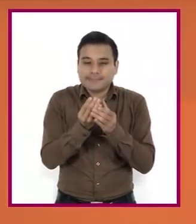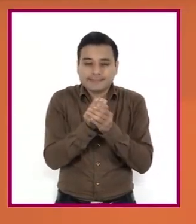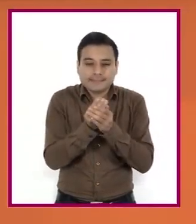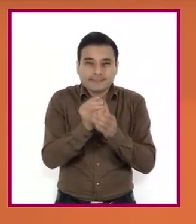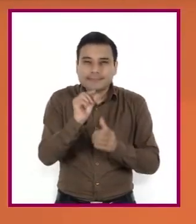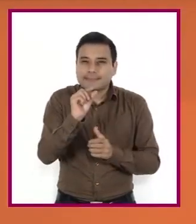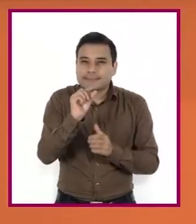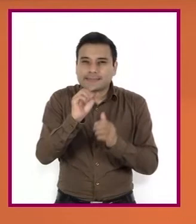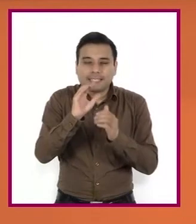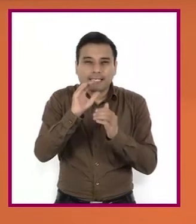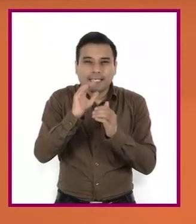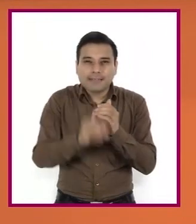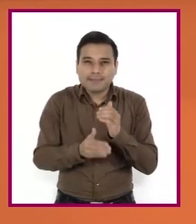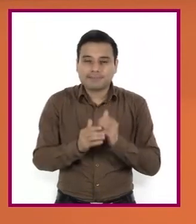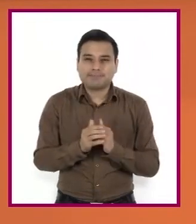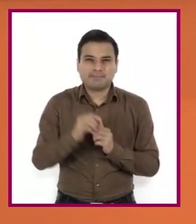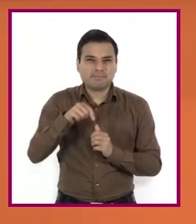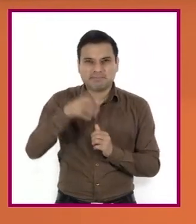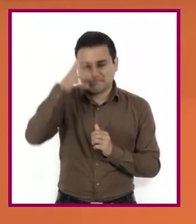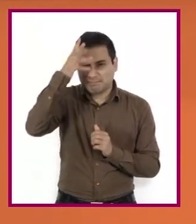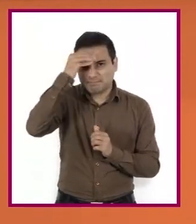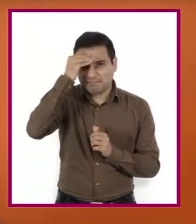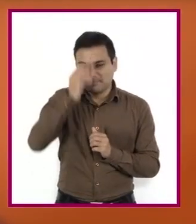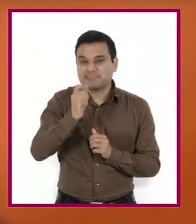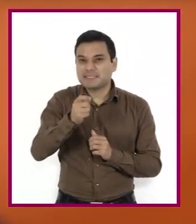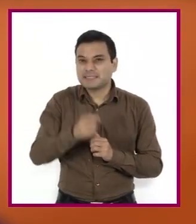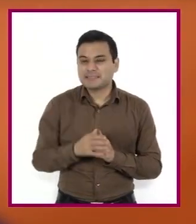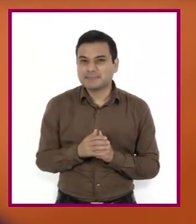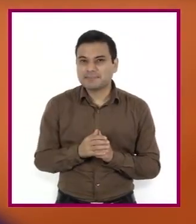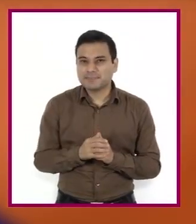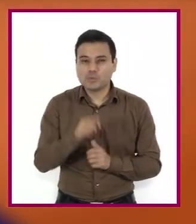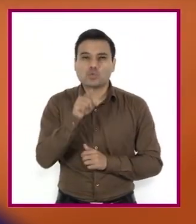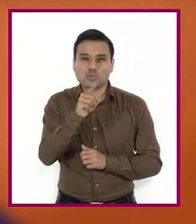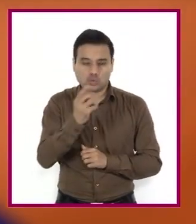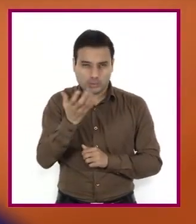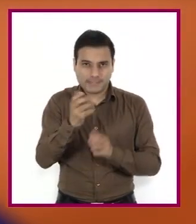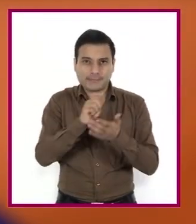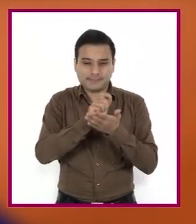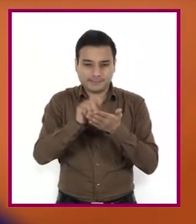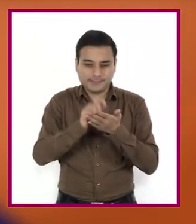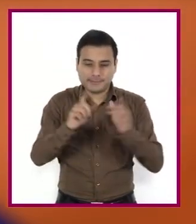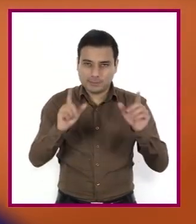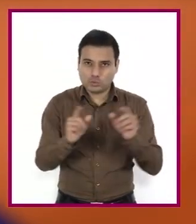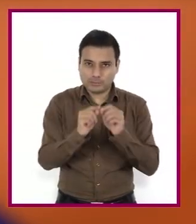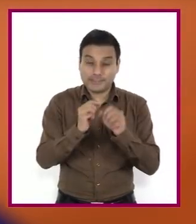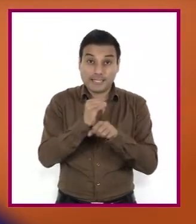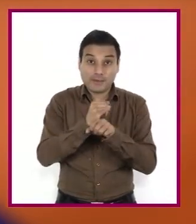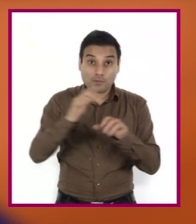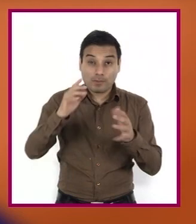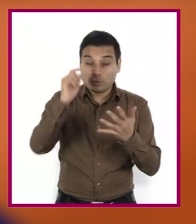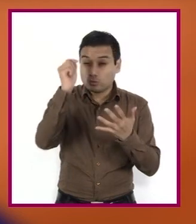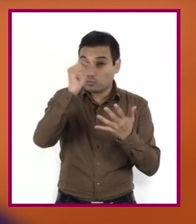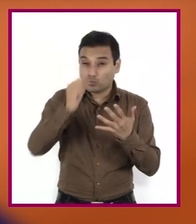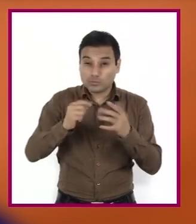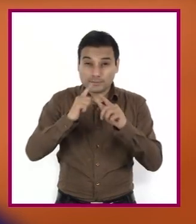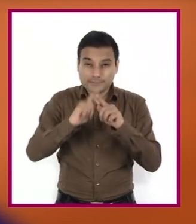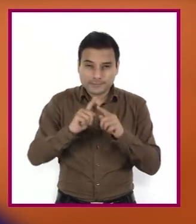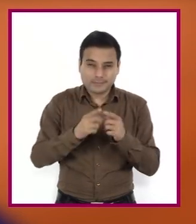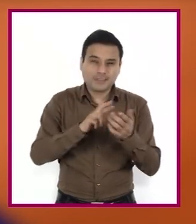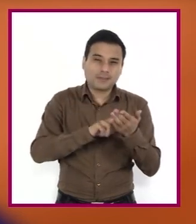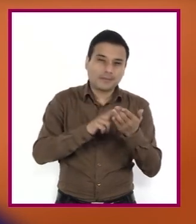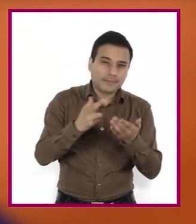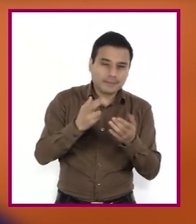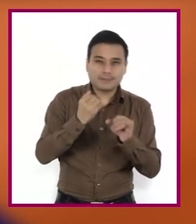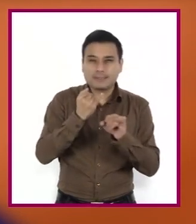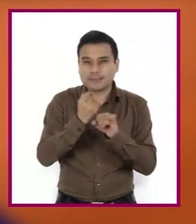finalizar nuestra sesión en la que vimos el aprendizaje esperado, elabora resúmenes que integren la información de varias fuentes. Con